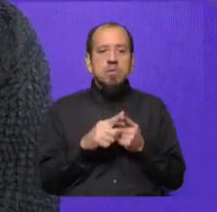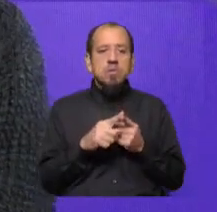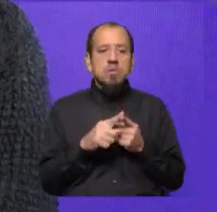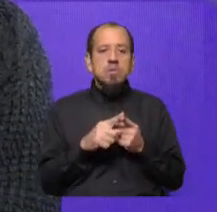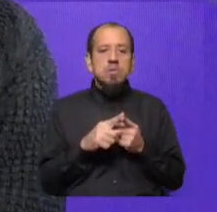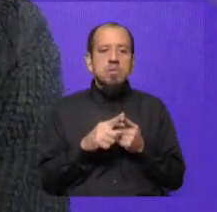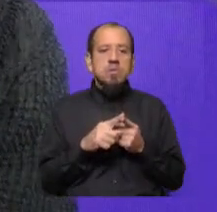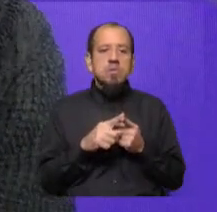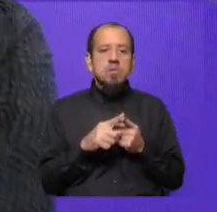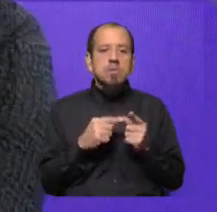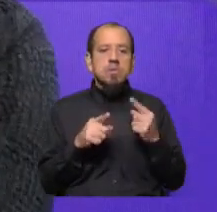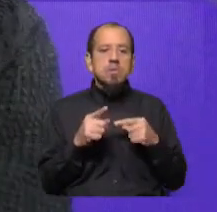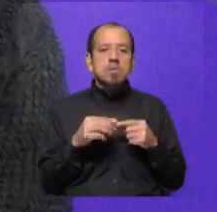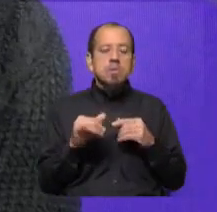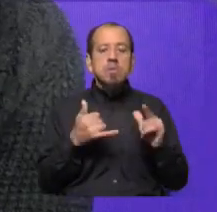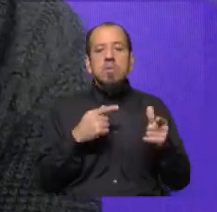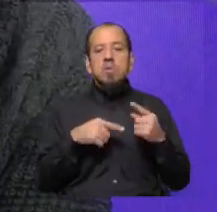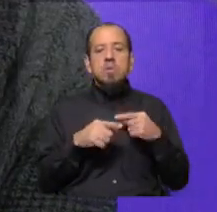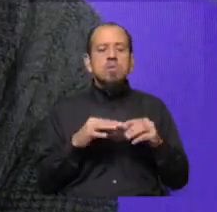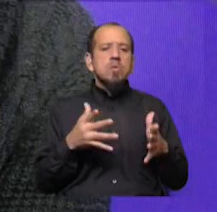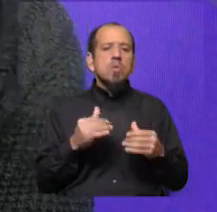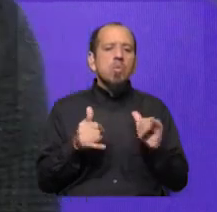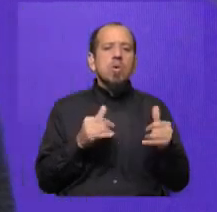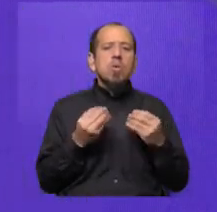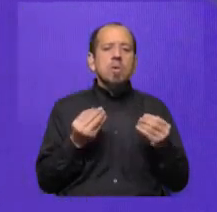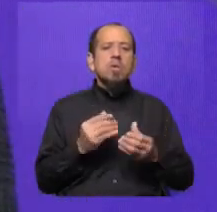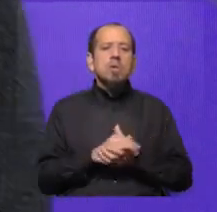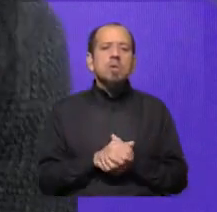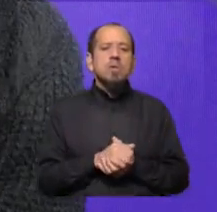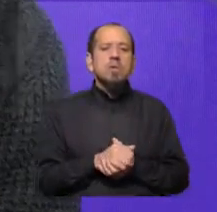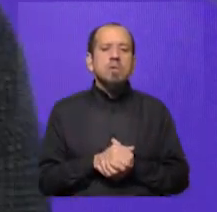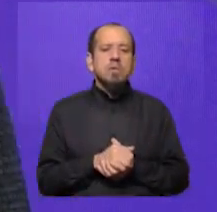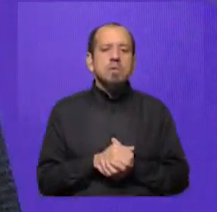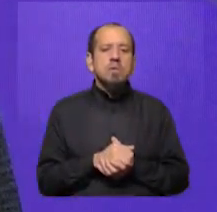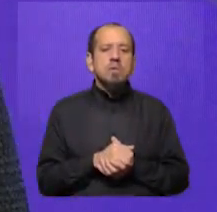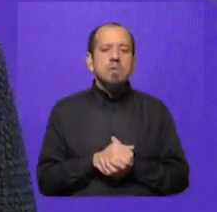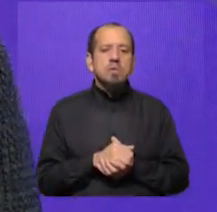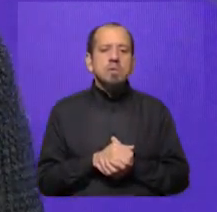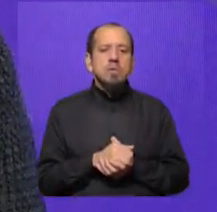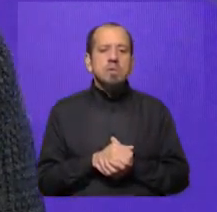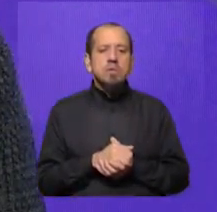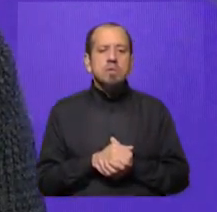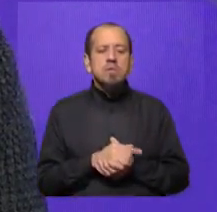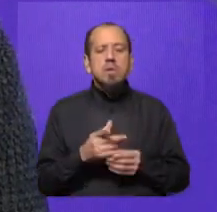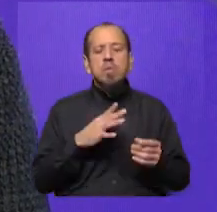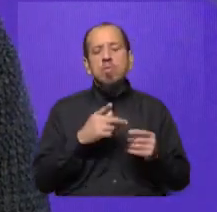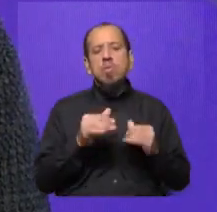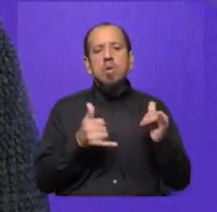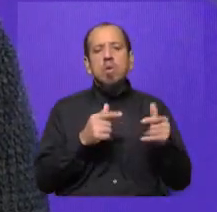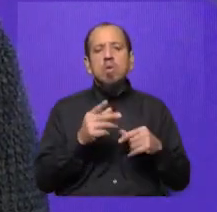los creadores Está bueno para conocer los juegos conocer a quienes nos hacen qué juegos hay un jugador uruguayo que se